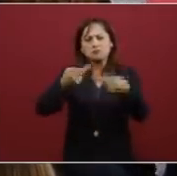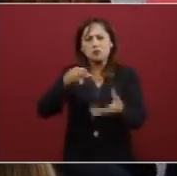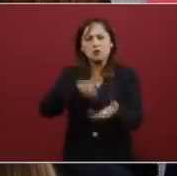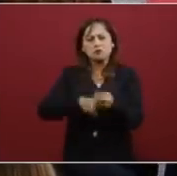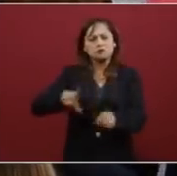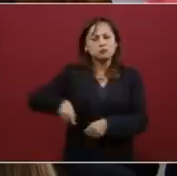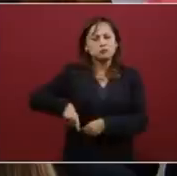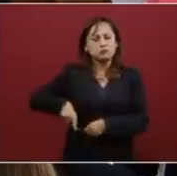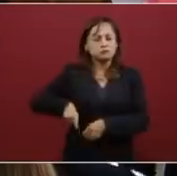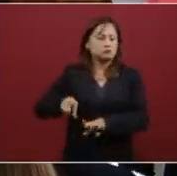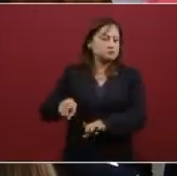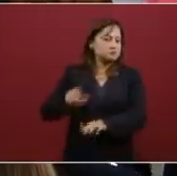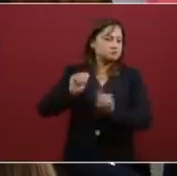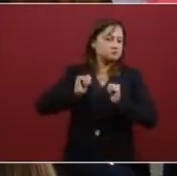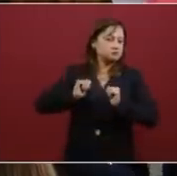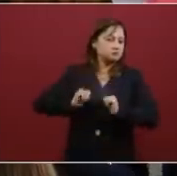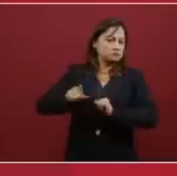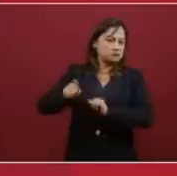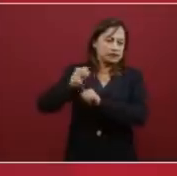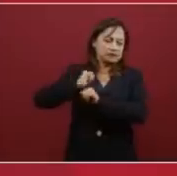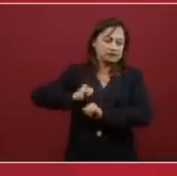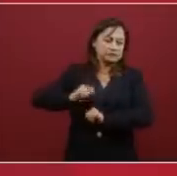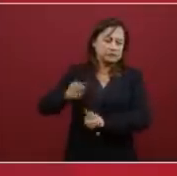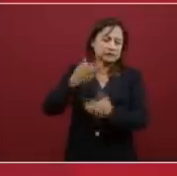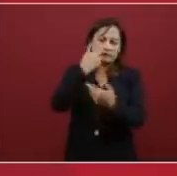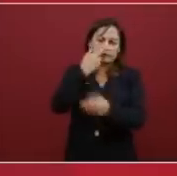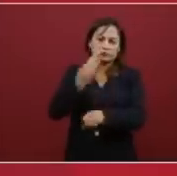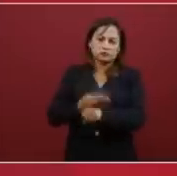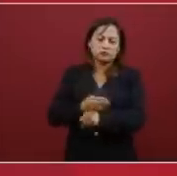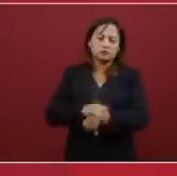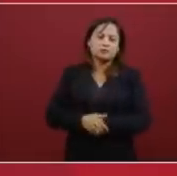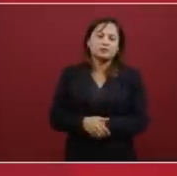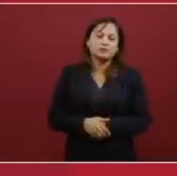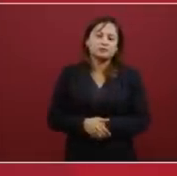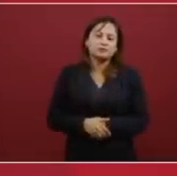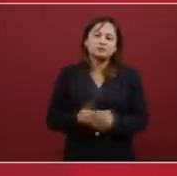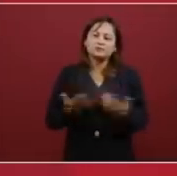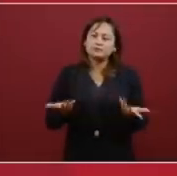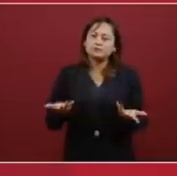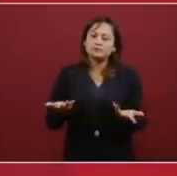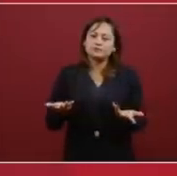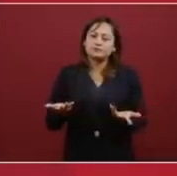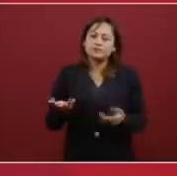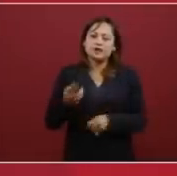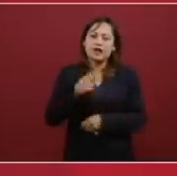No estamos permitiendo nada de